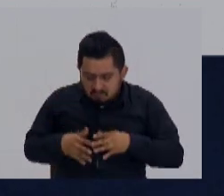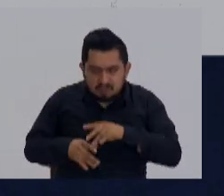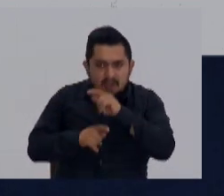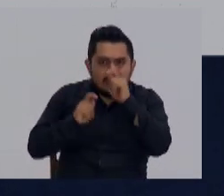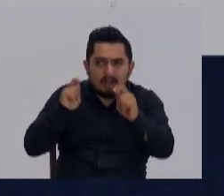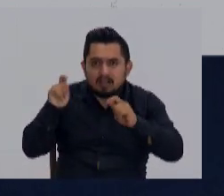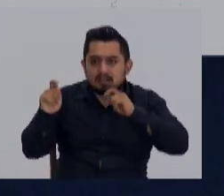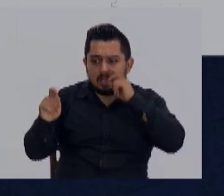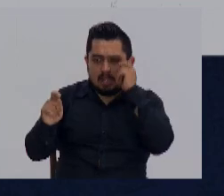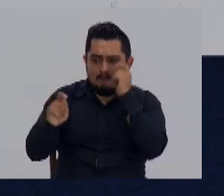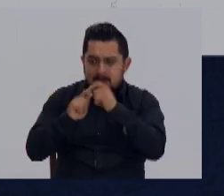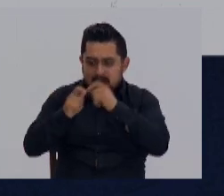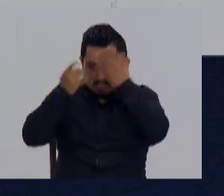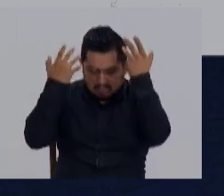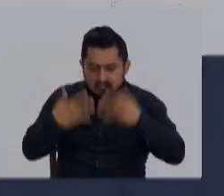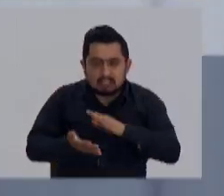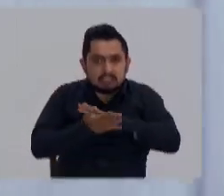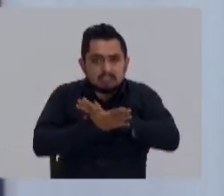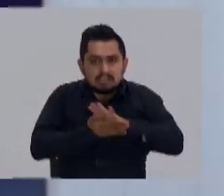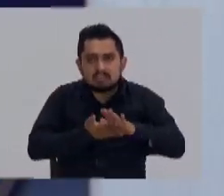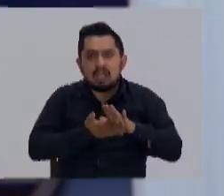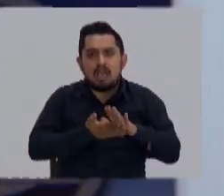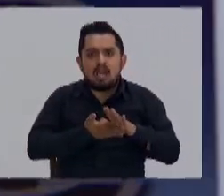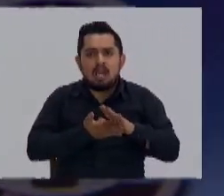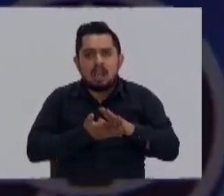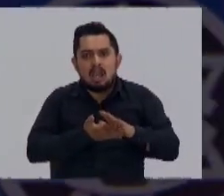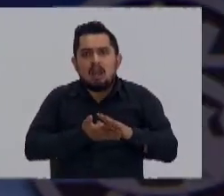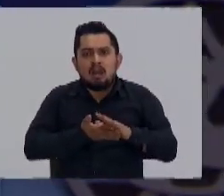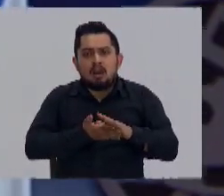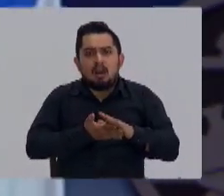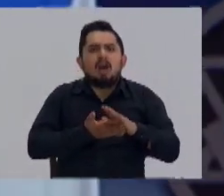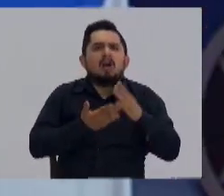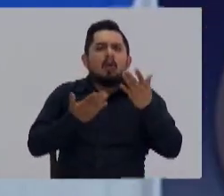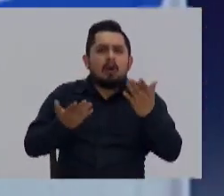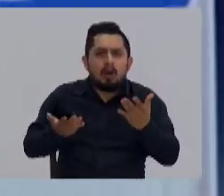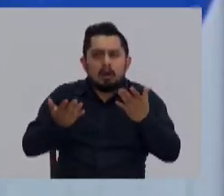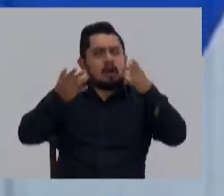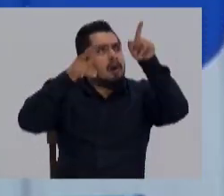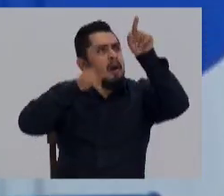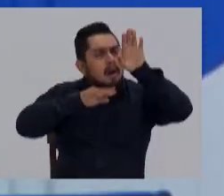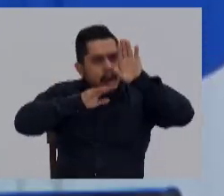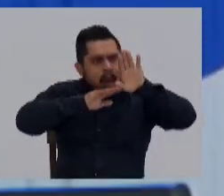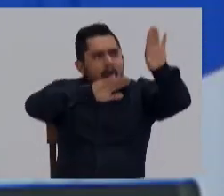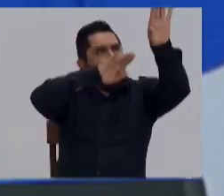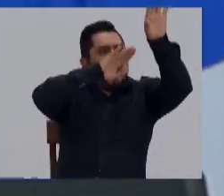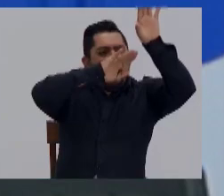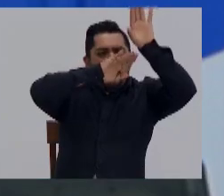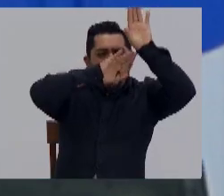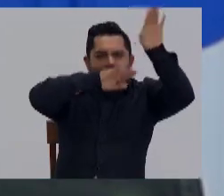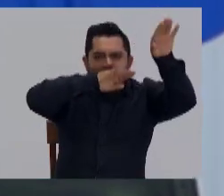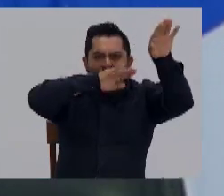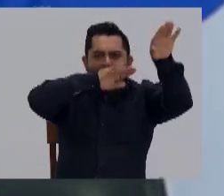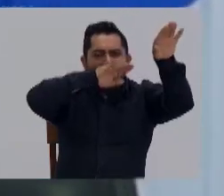Perfeccionando la santidad en el respeto a Dios.